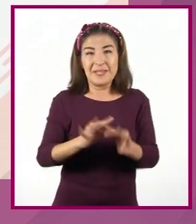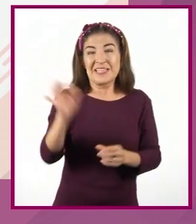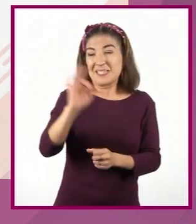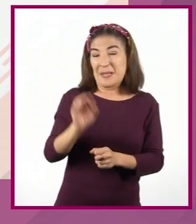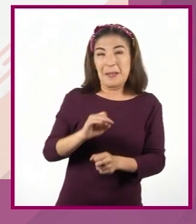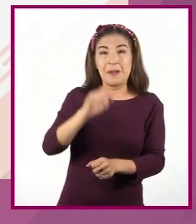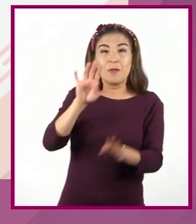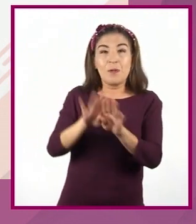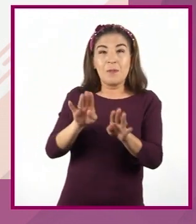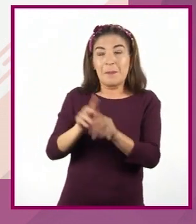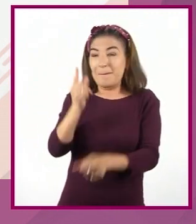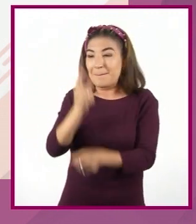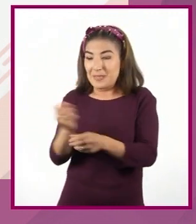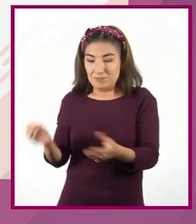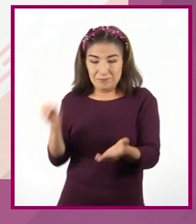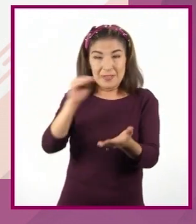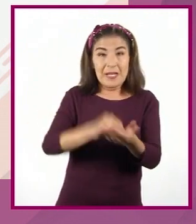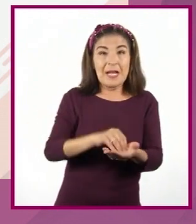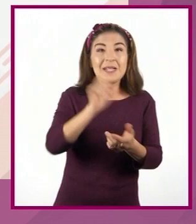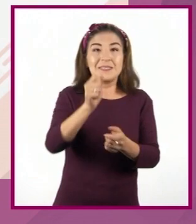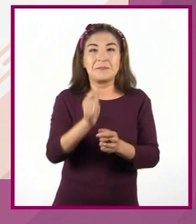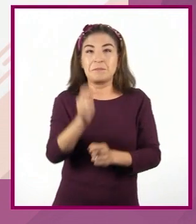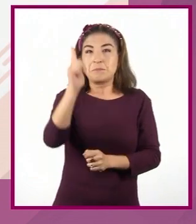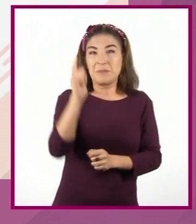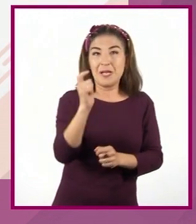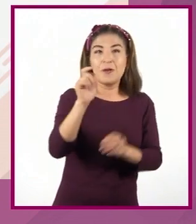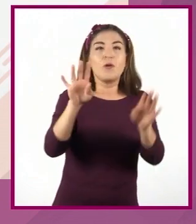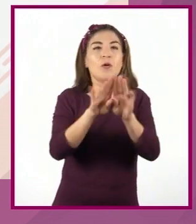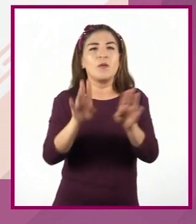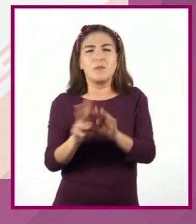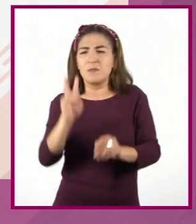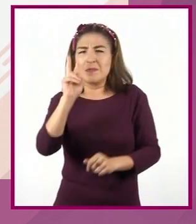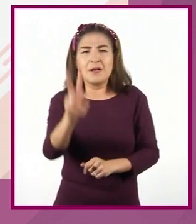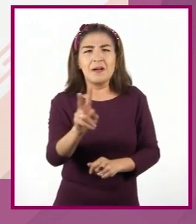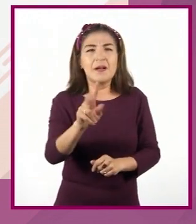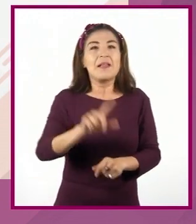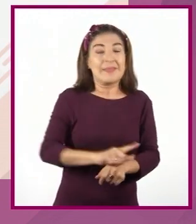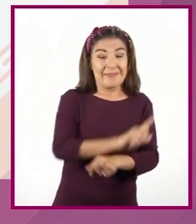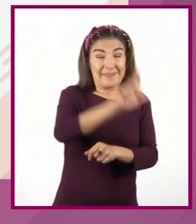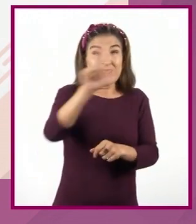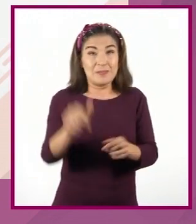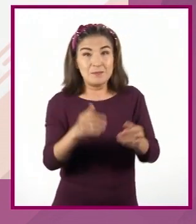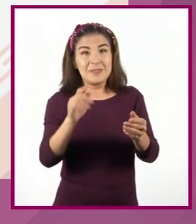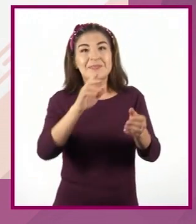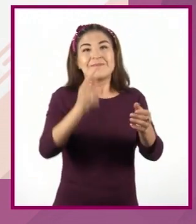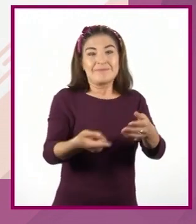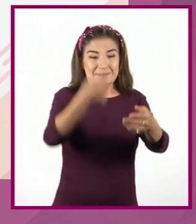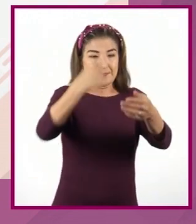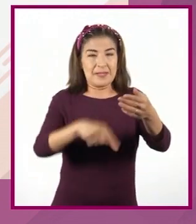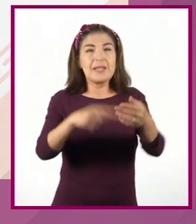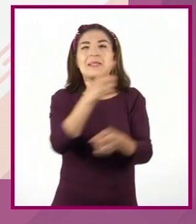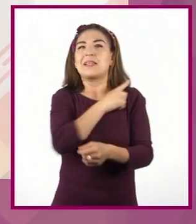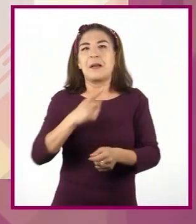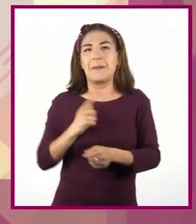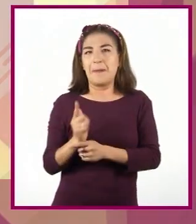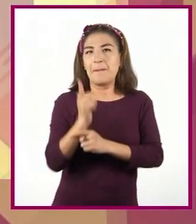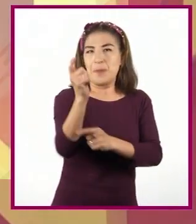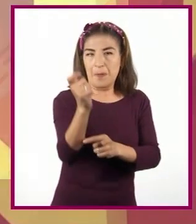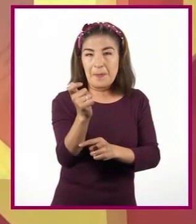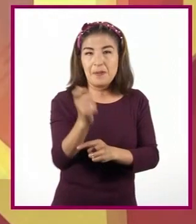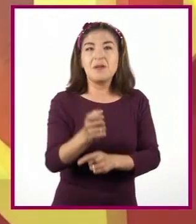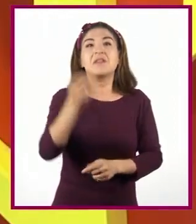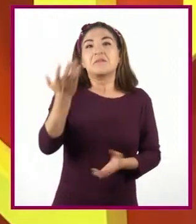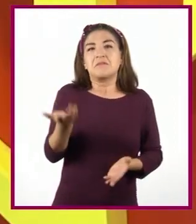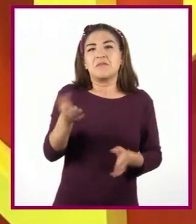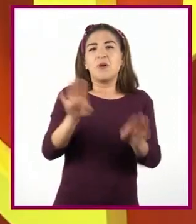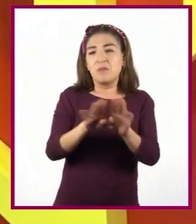acto tienes una pistola colgada de la pared, entonces en el siguiente capítulo debe ser disparada. Si no, no